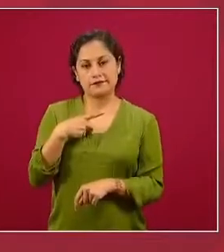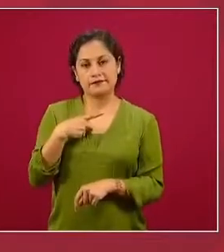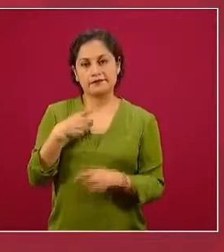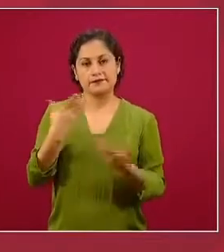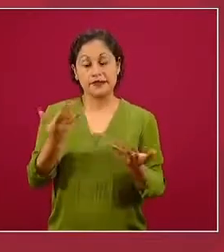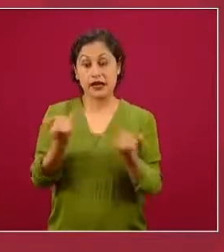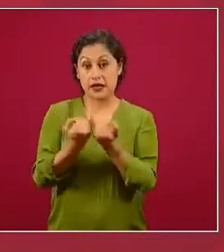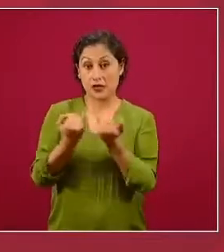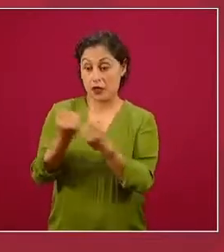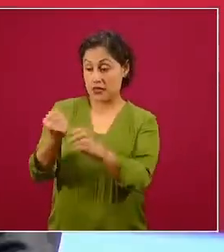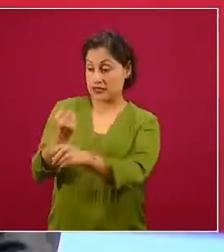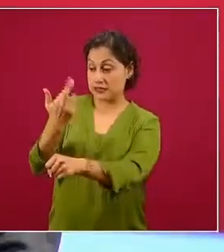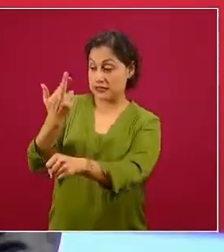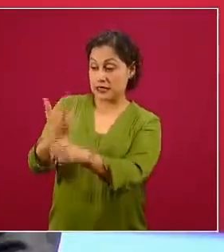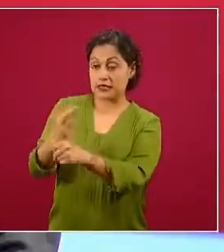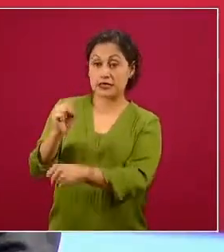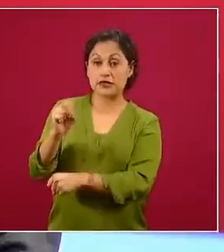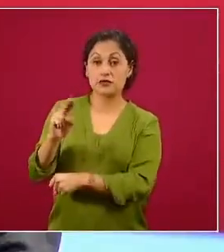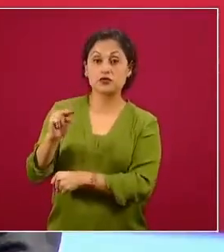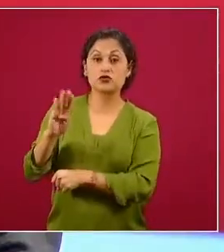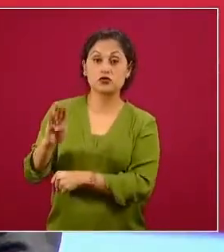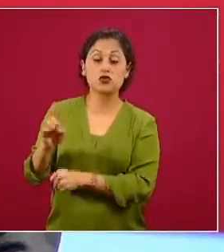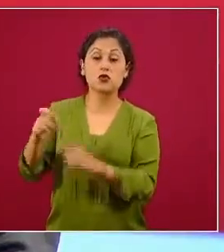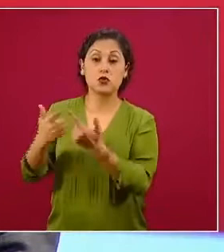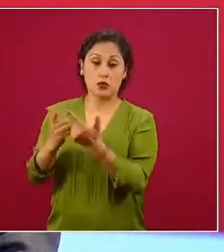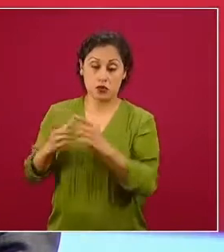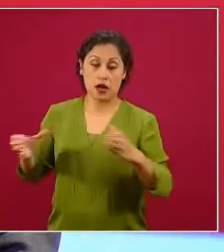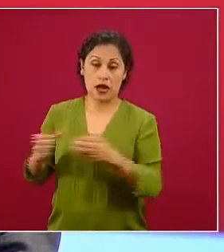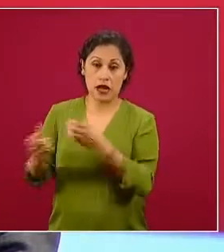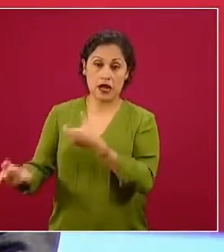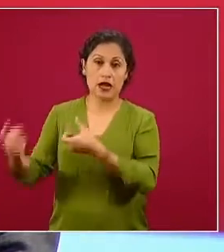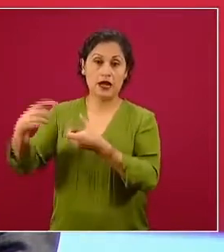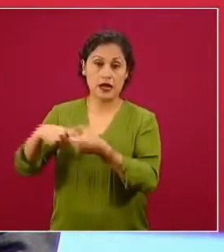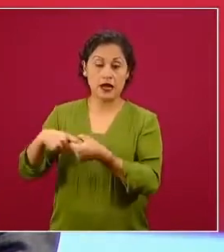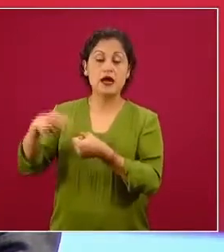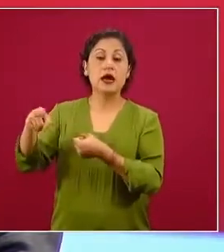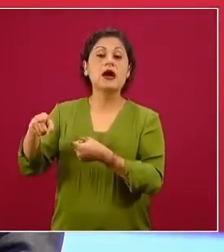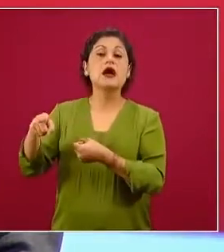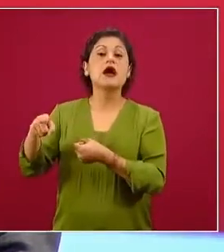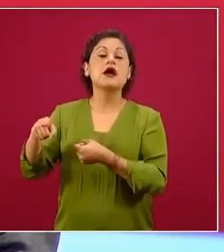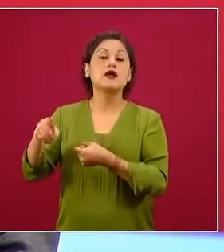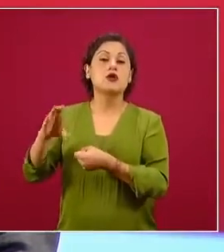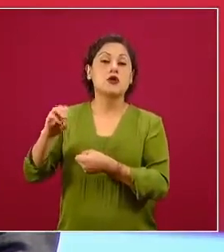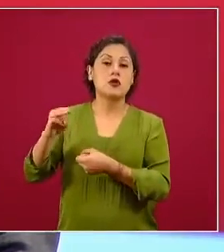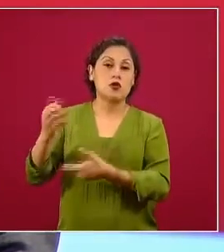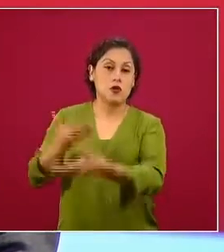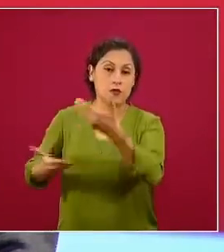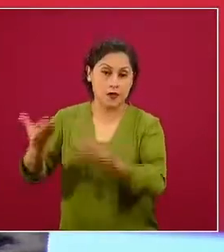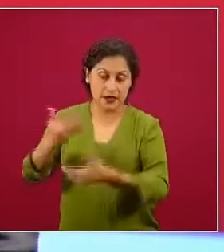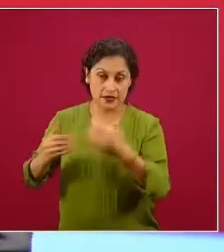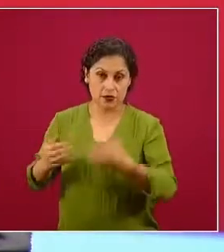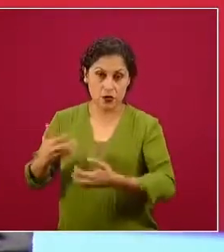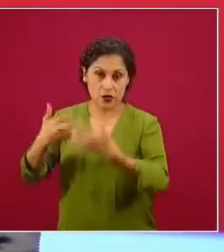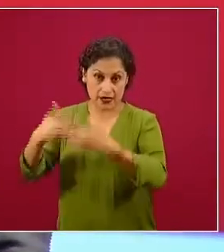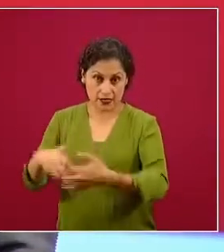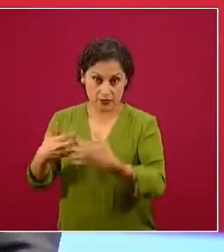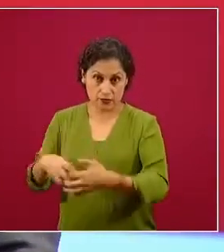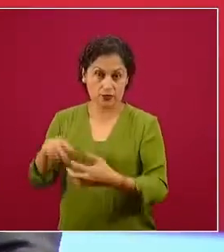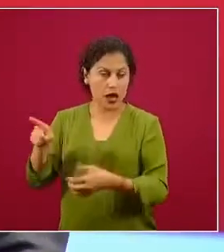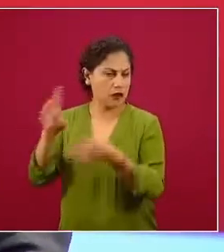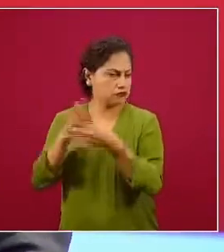Ernesto Acevedo, que es parte de GISAMAC, subsecretario de Industria, Comercio y Competitividad, lo ha explicado muchas veces. La